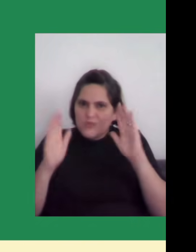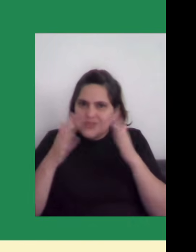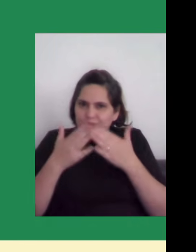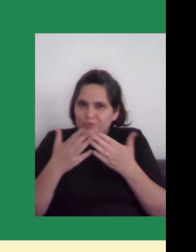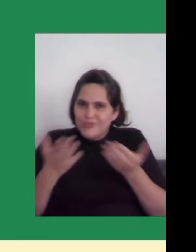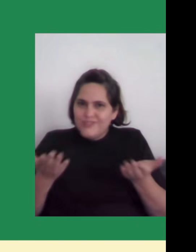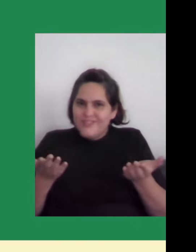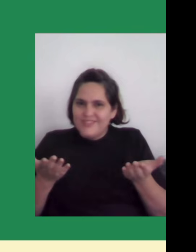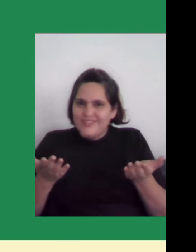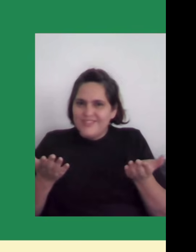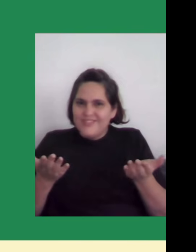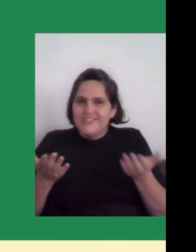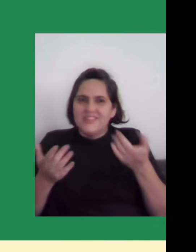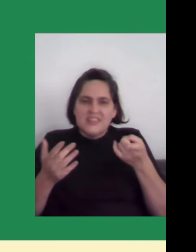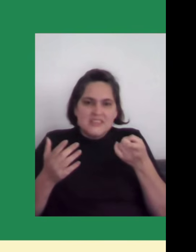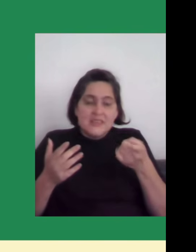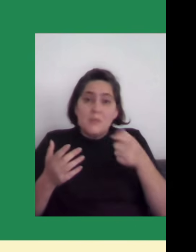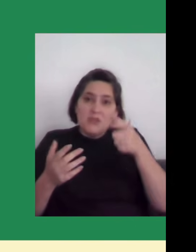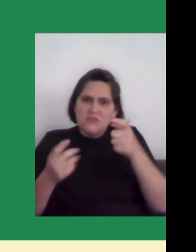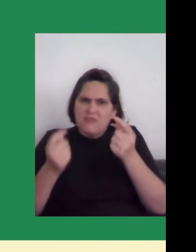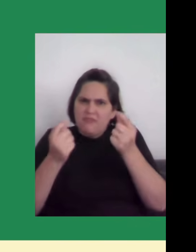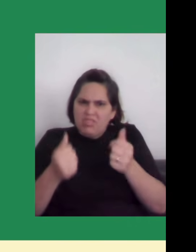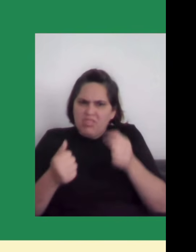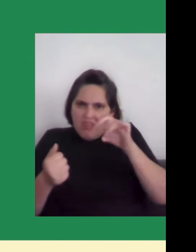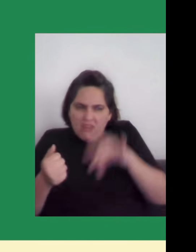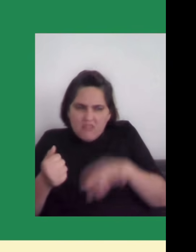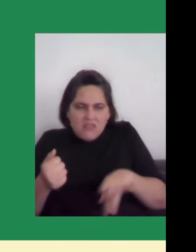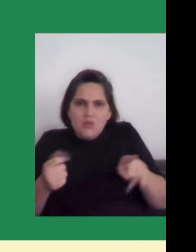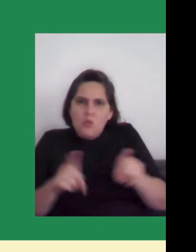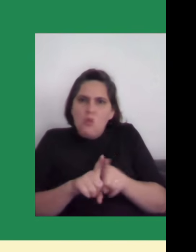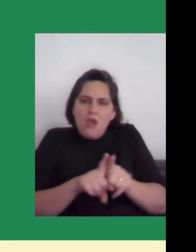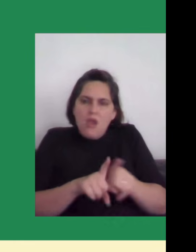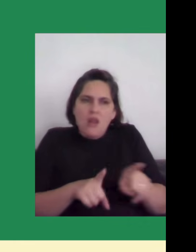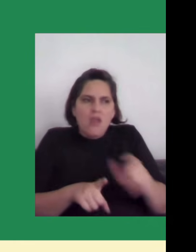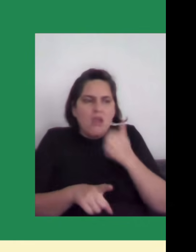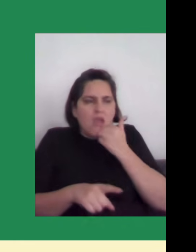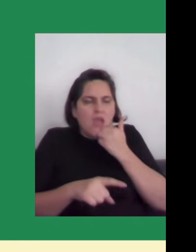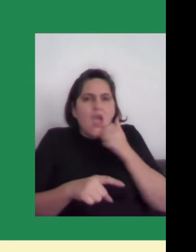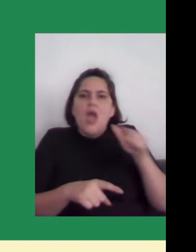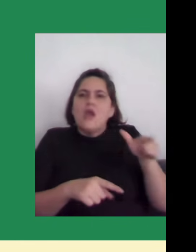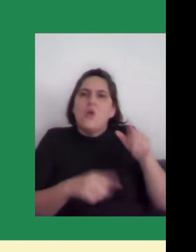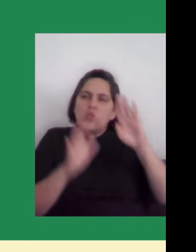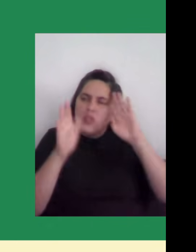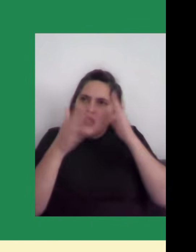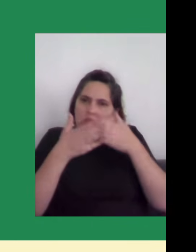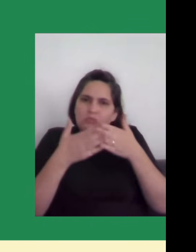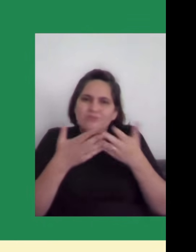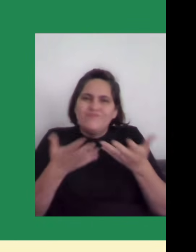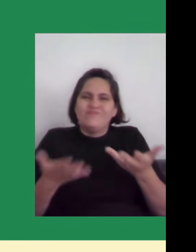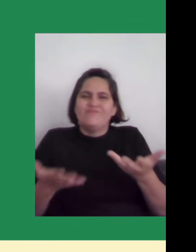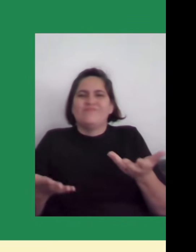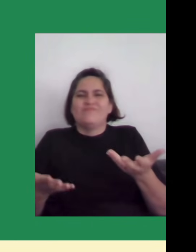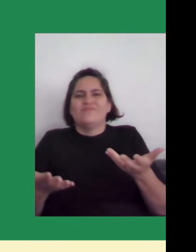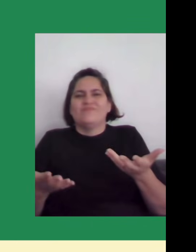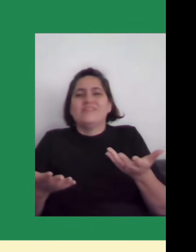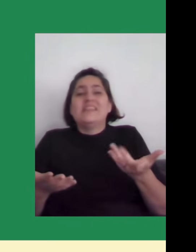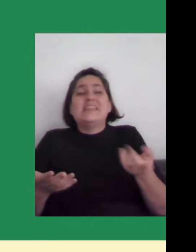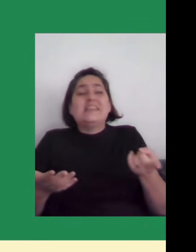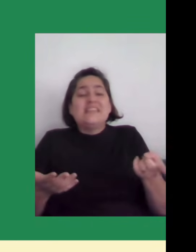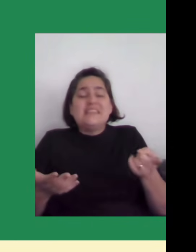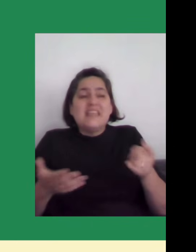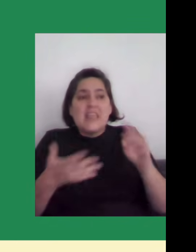manos más preparadas. Porque el diagnóstico del espectro del autismo es un diagnóstico que es clínico. Este es un